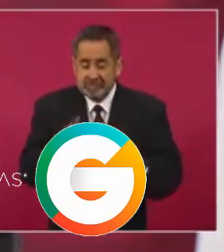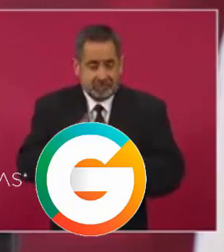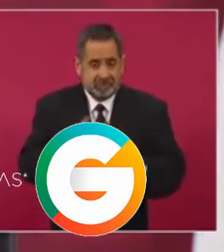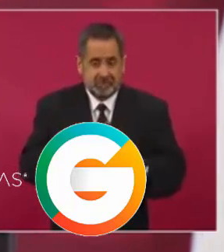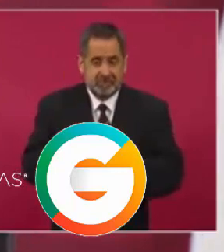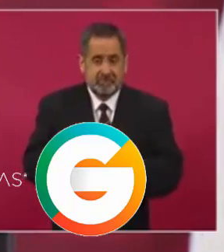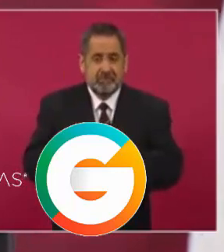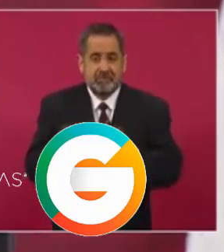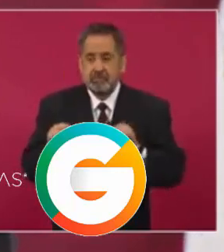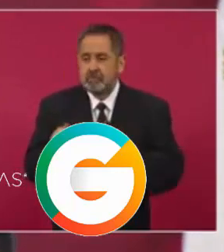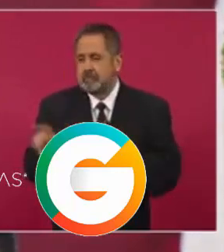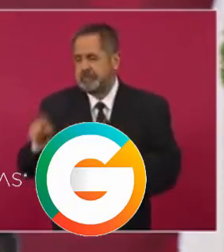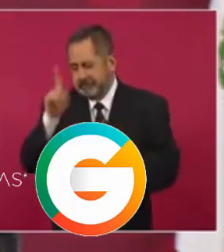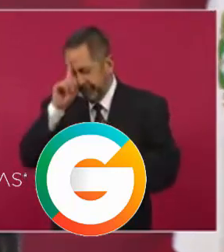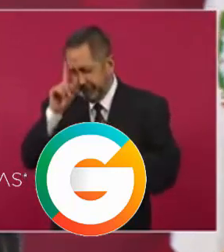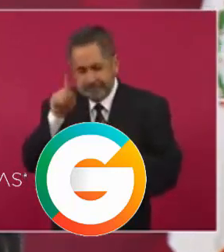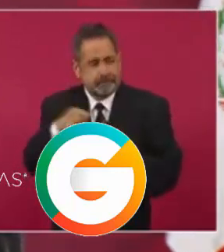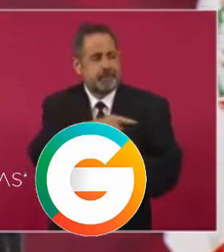a ningún recomendado,